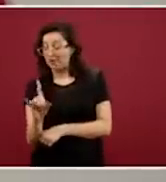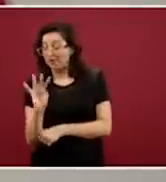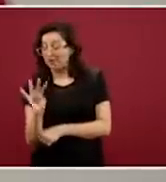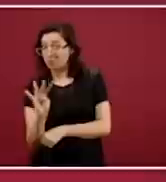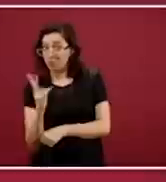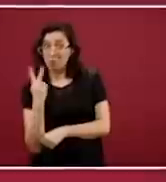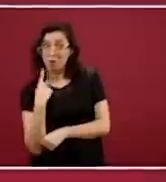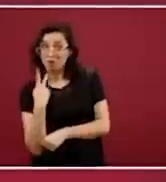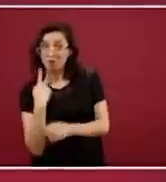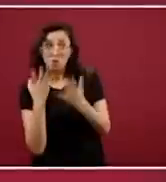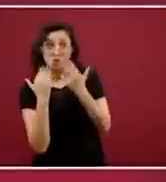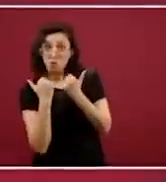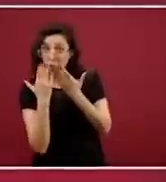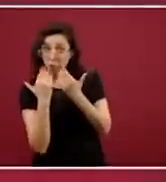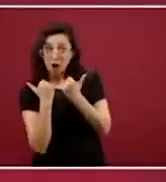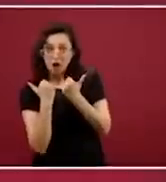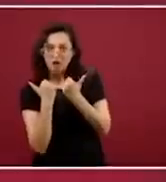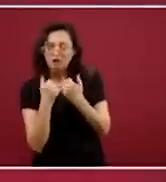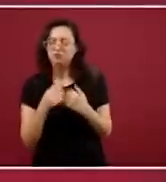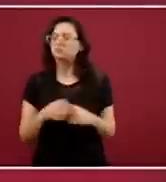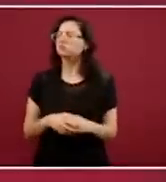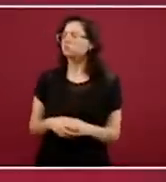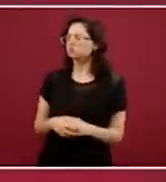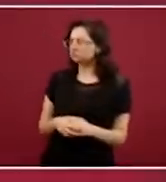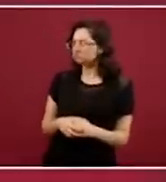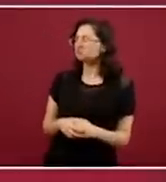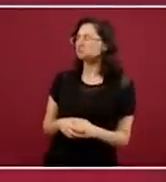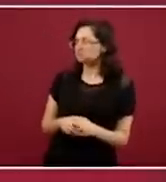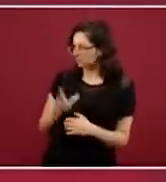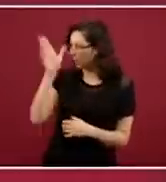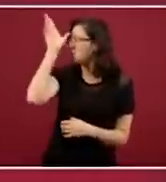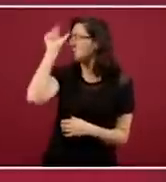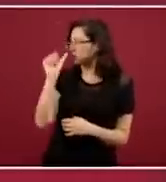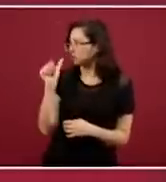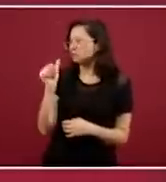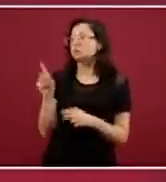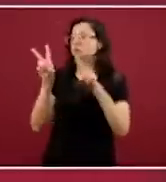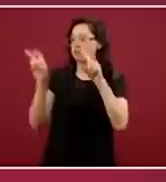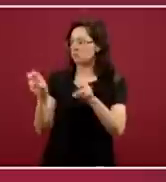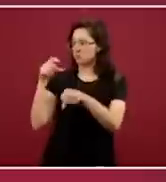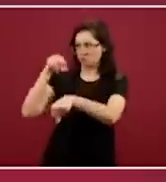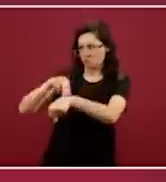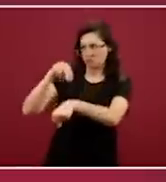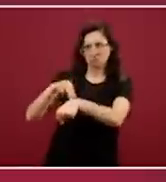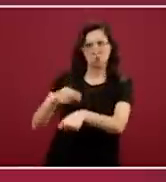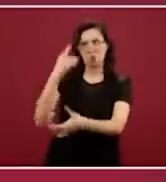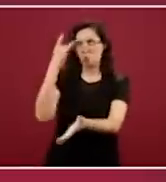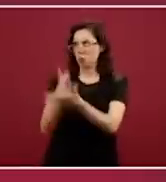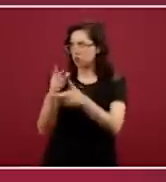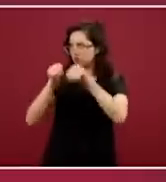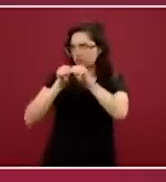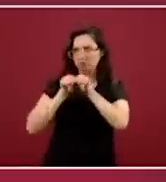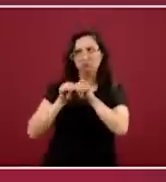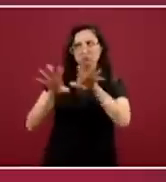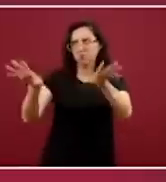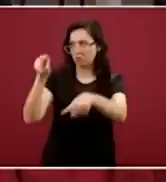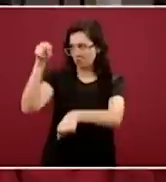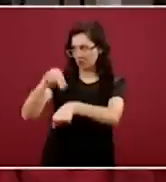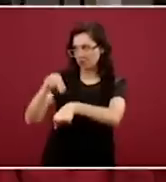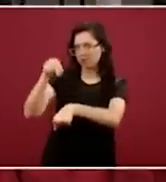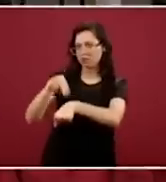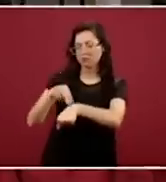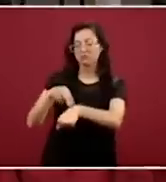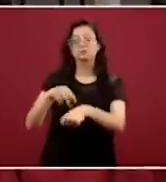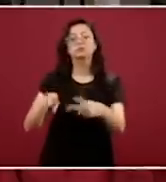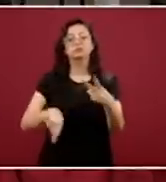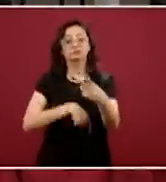Reforma dijo, vamos a tratar no políticamente, sino técnicamente un tema técnico. Lo mismo pasó con